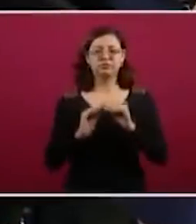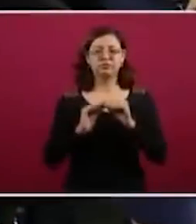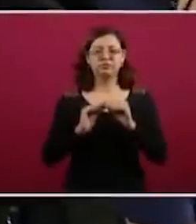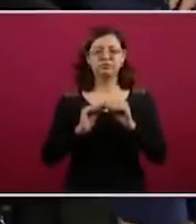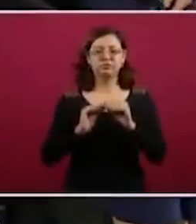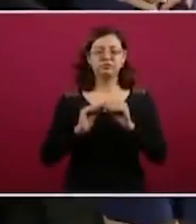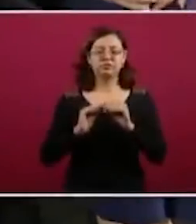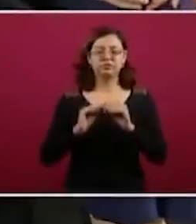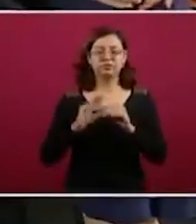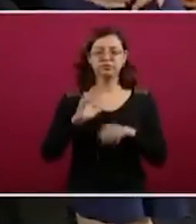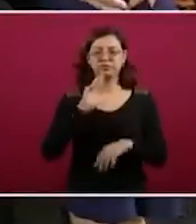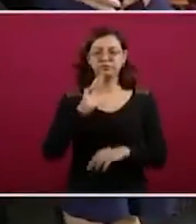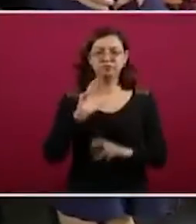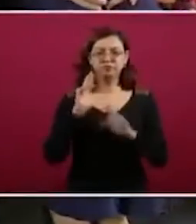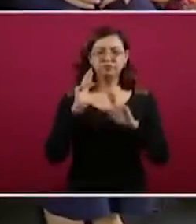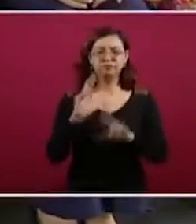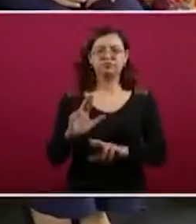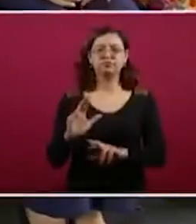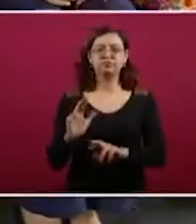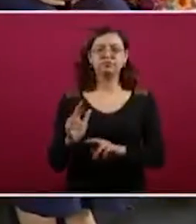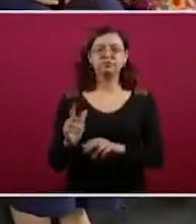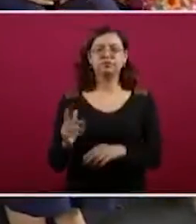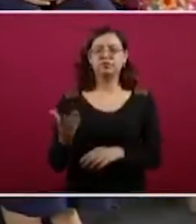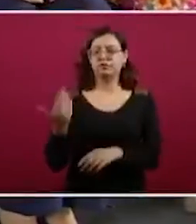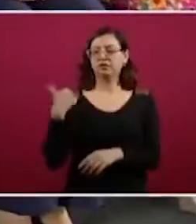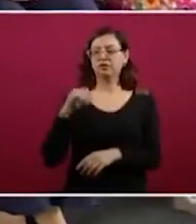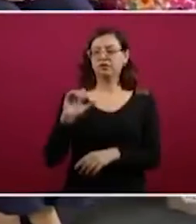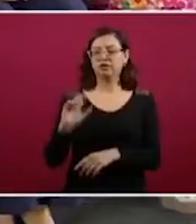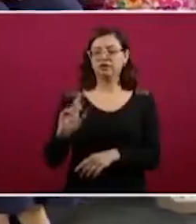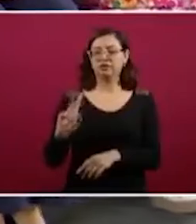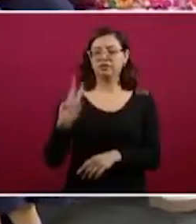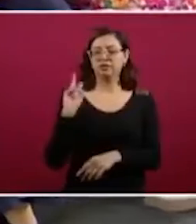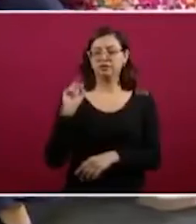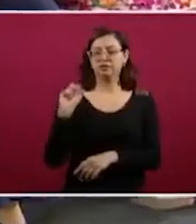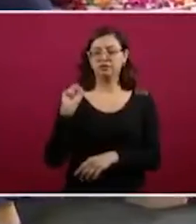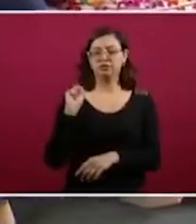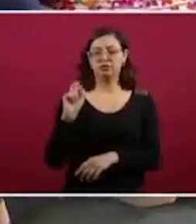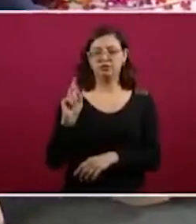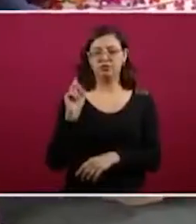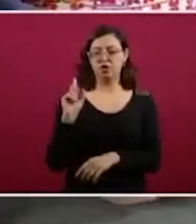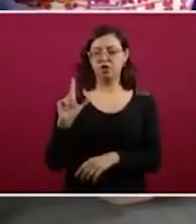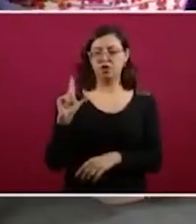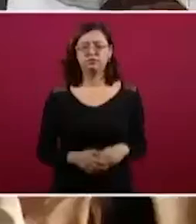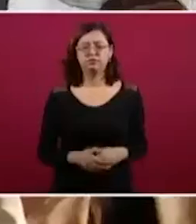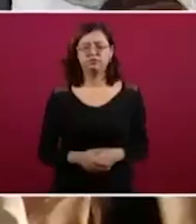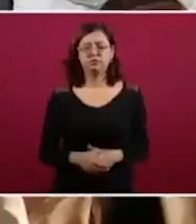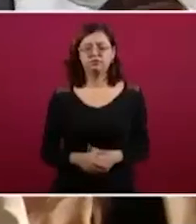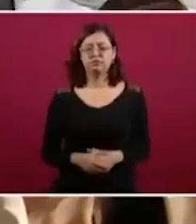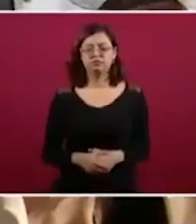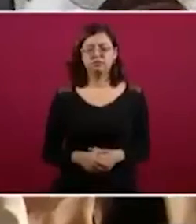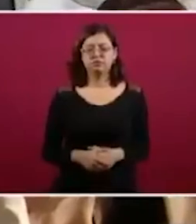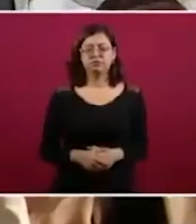firmó el Acuerdo por la Igualdad entre Mujeres y Hombres, conocido como el Acuerdo Pro-Igualdad.